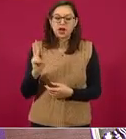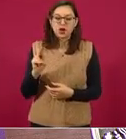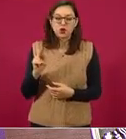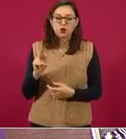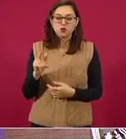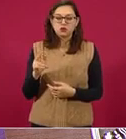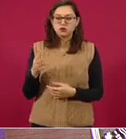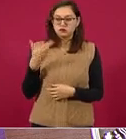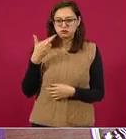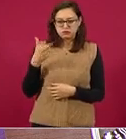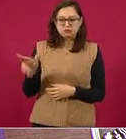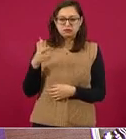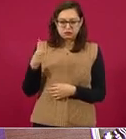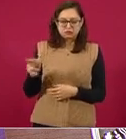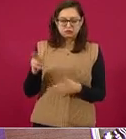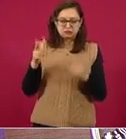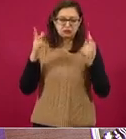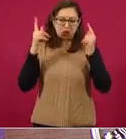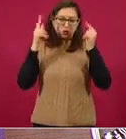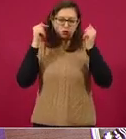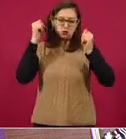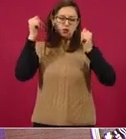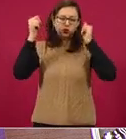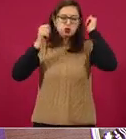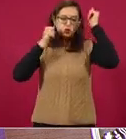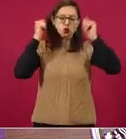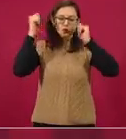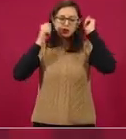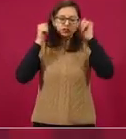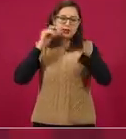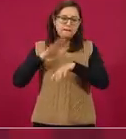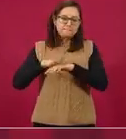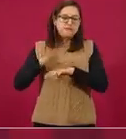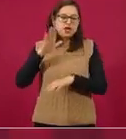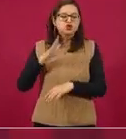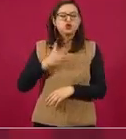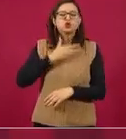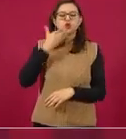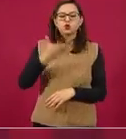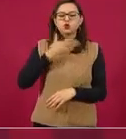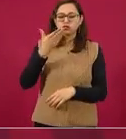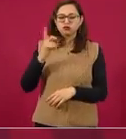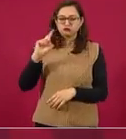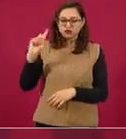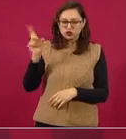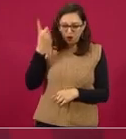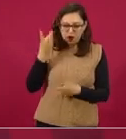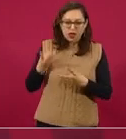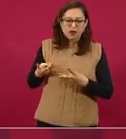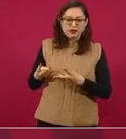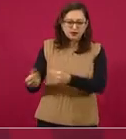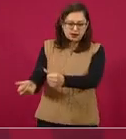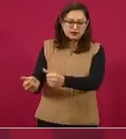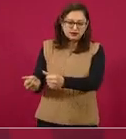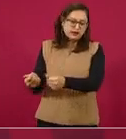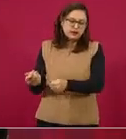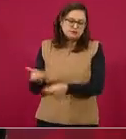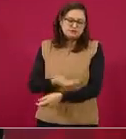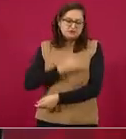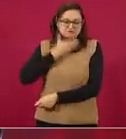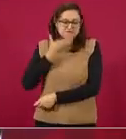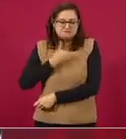la gente que paga en dólares, o así era antes, ¿no? y estaba un grupo ahí